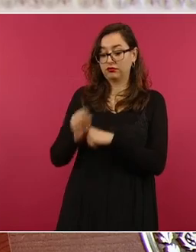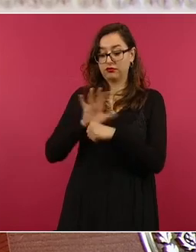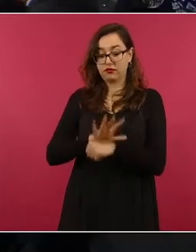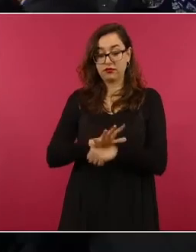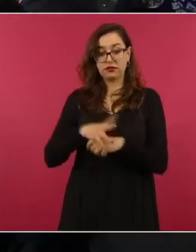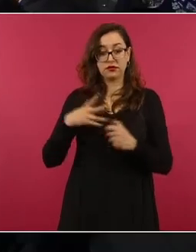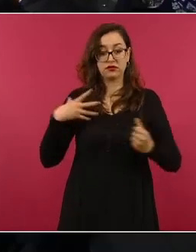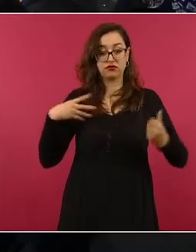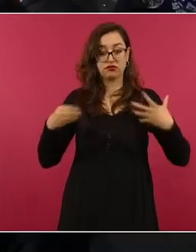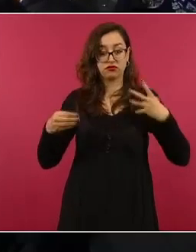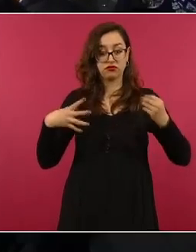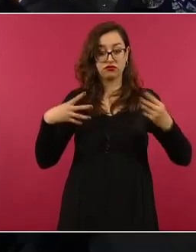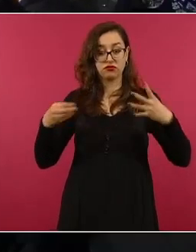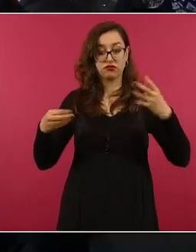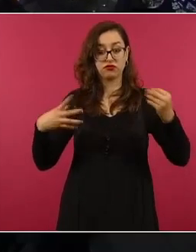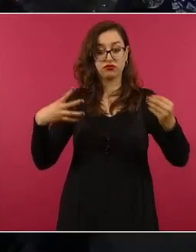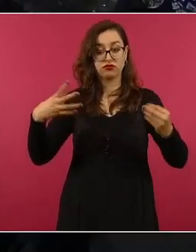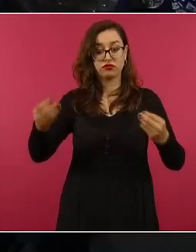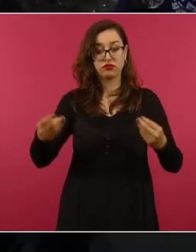Teníamos